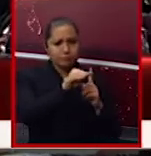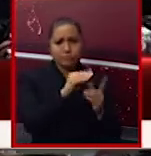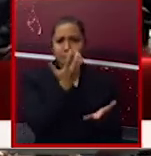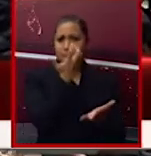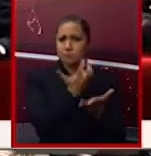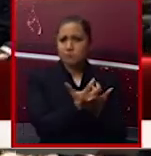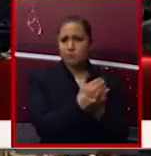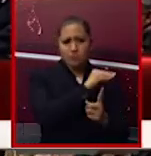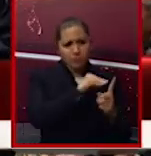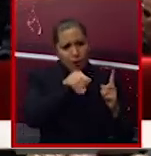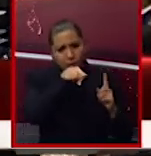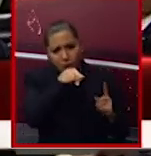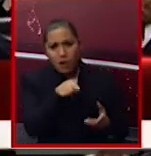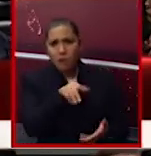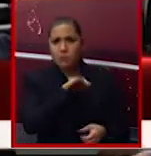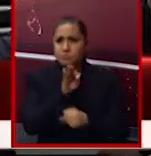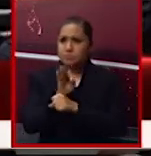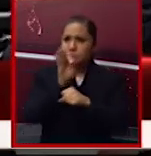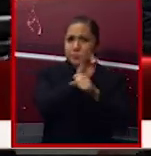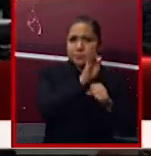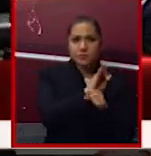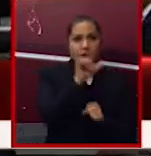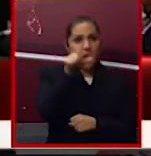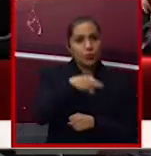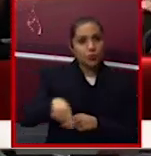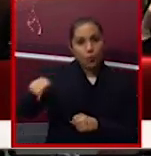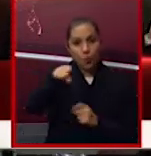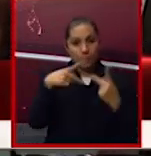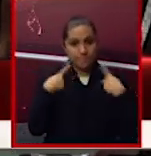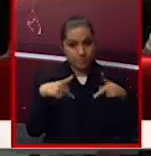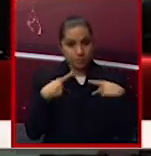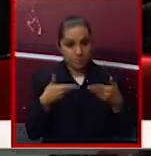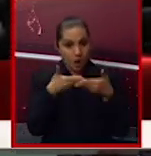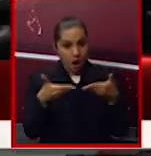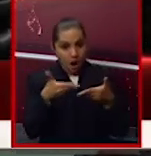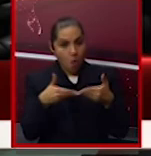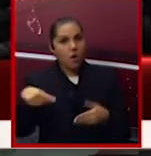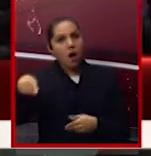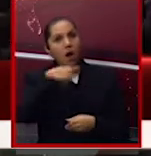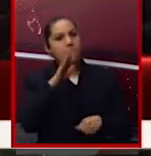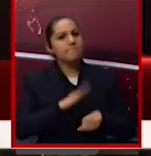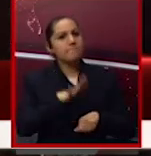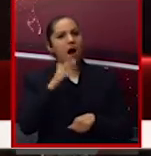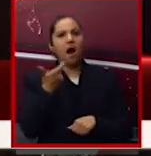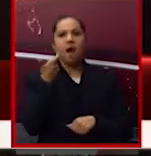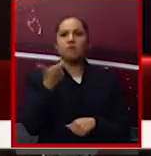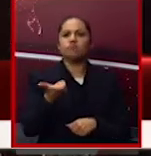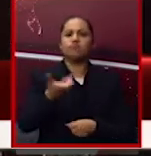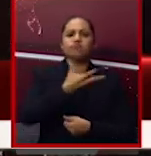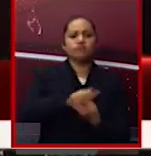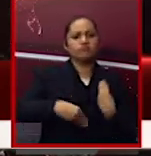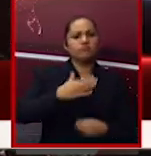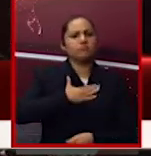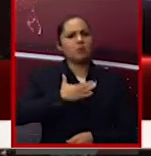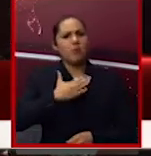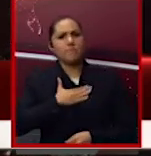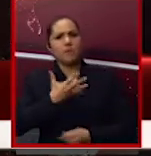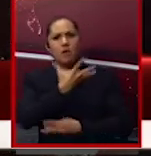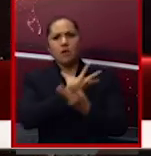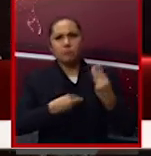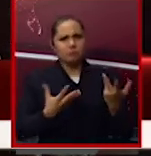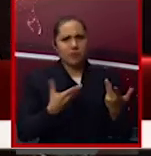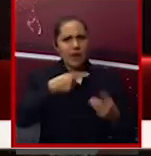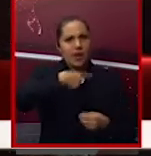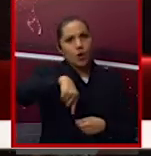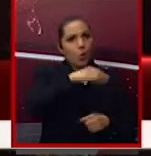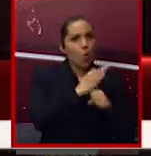cómplice y salvaguarda de los que hoy están gobernando, de los que hoy se están enriqueciendo y de los que hoy están preparando su salida